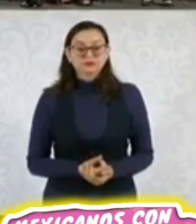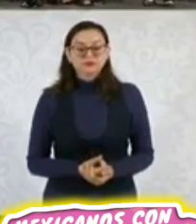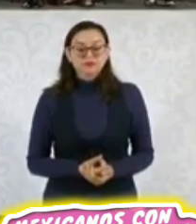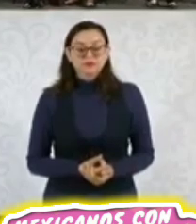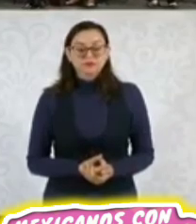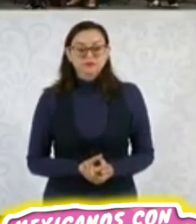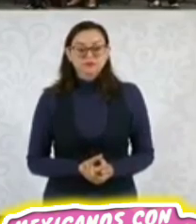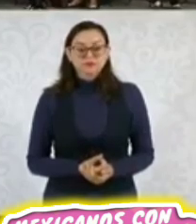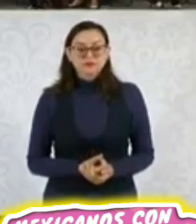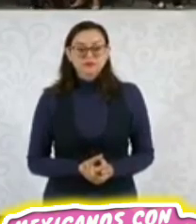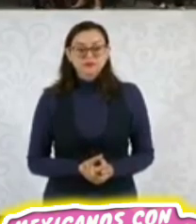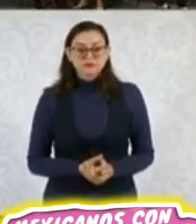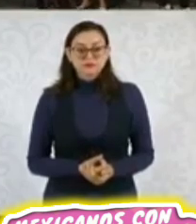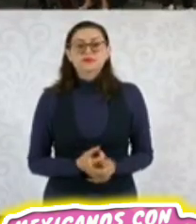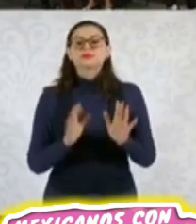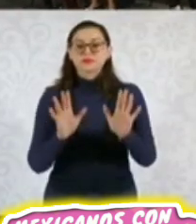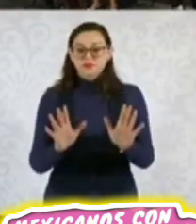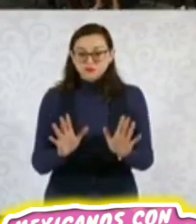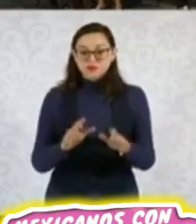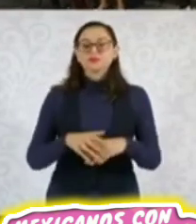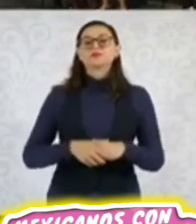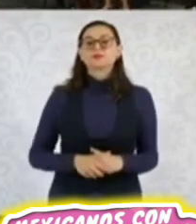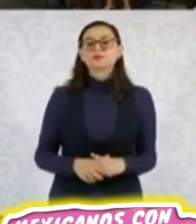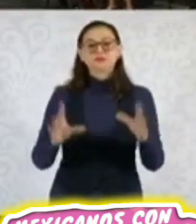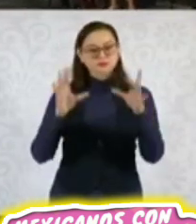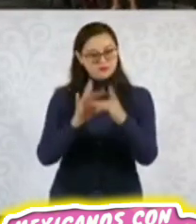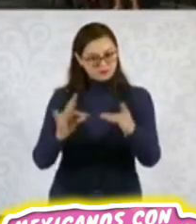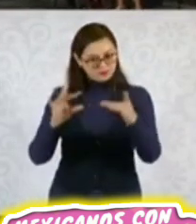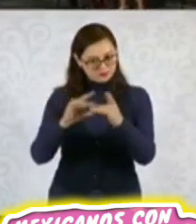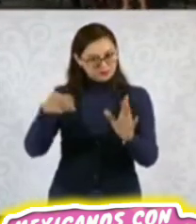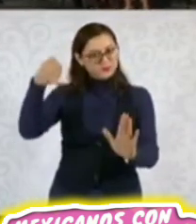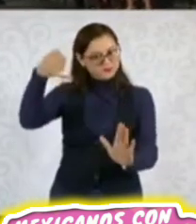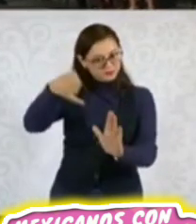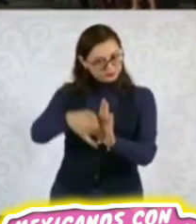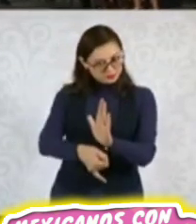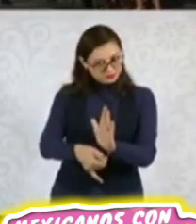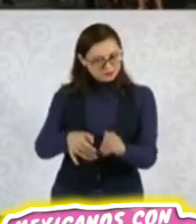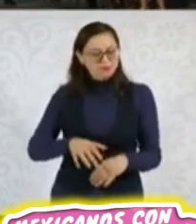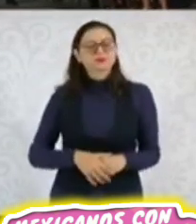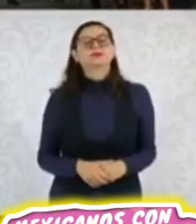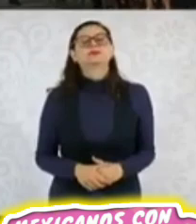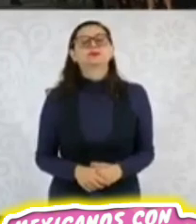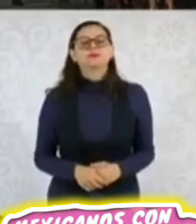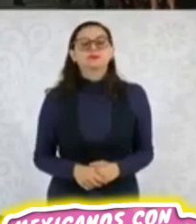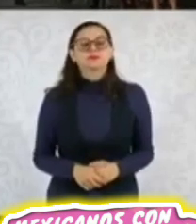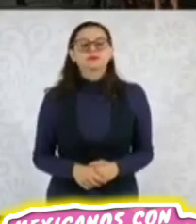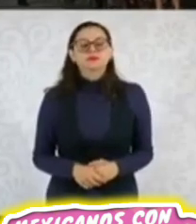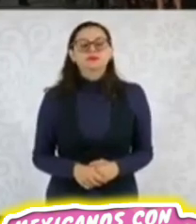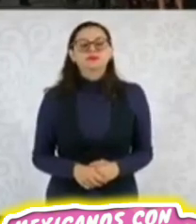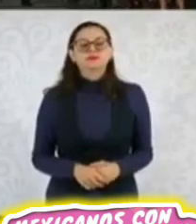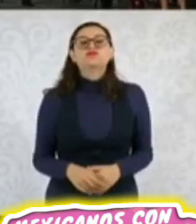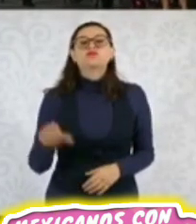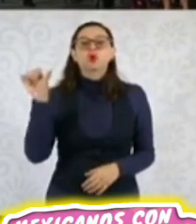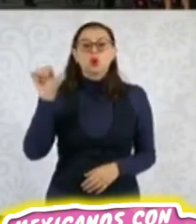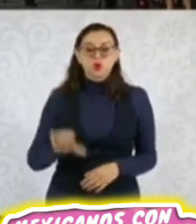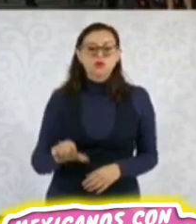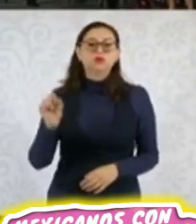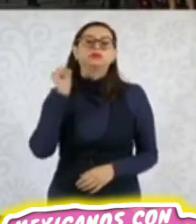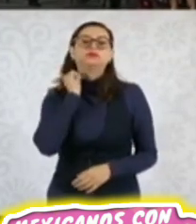La siguiente. A ver, entonces, se modifican la propuesta que enviamos hoy al Senado de la